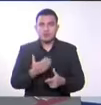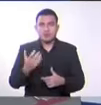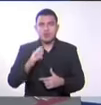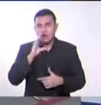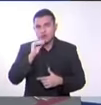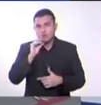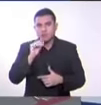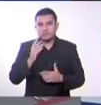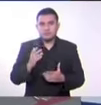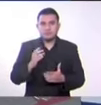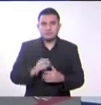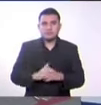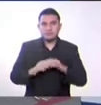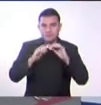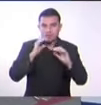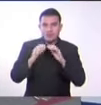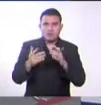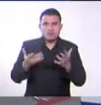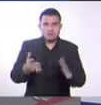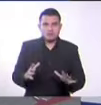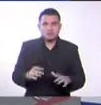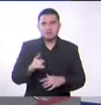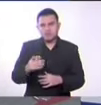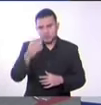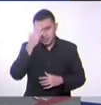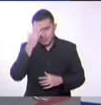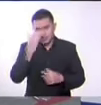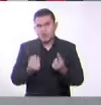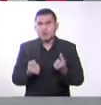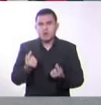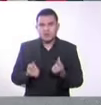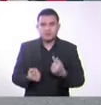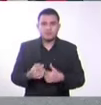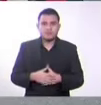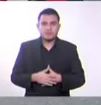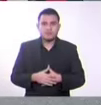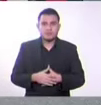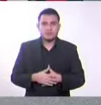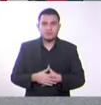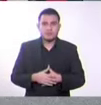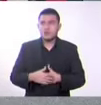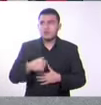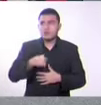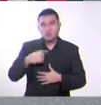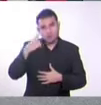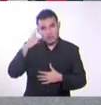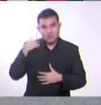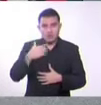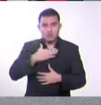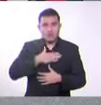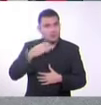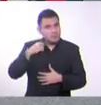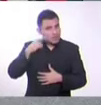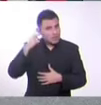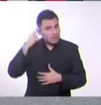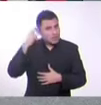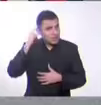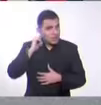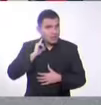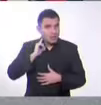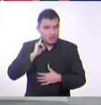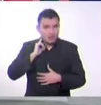medios de comunicación más comunes. ¿Tú sabes cuáles son los medios de comunicación más comunes? Fíjate que yo me acuerdo que mi abuelita me